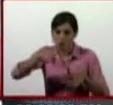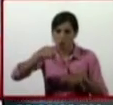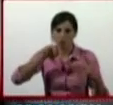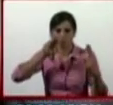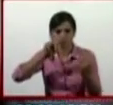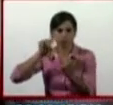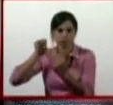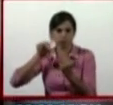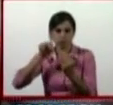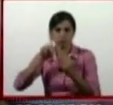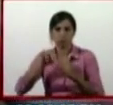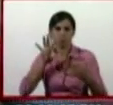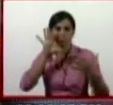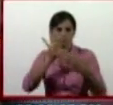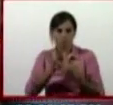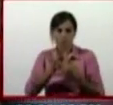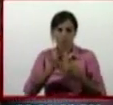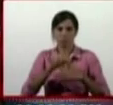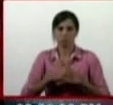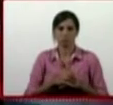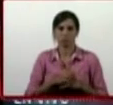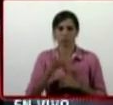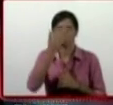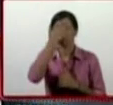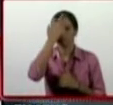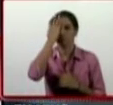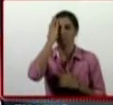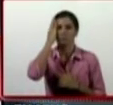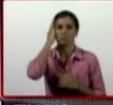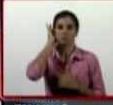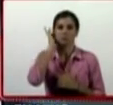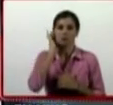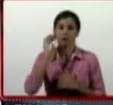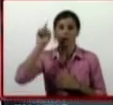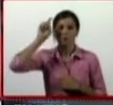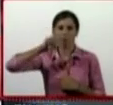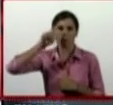esfuerzo, articular la formación